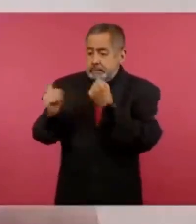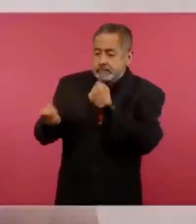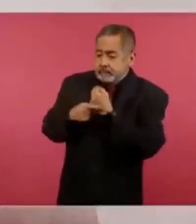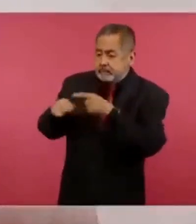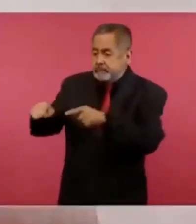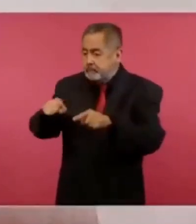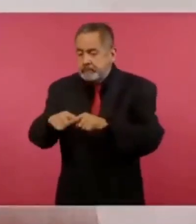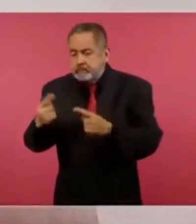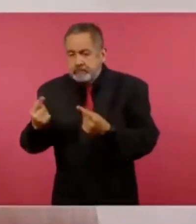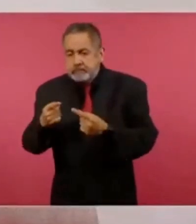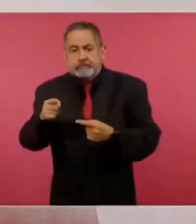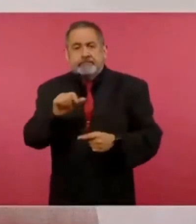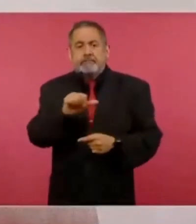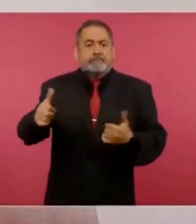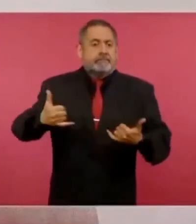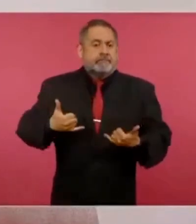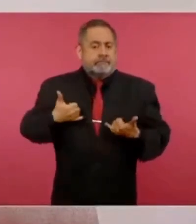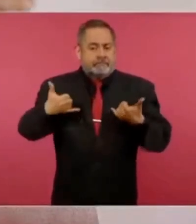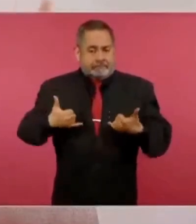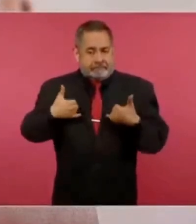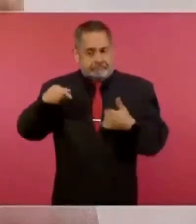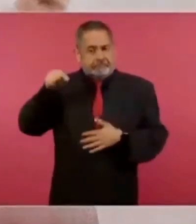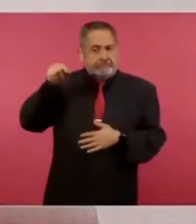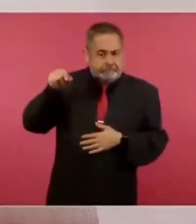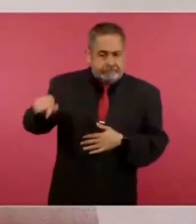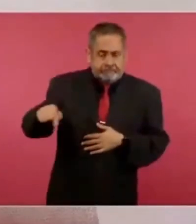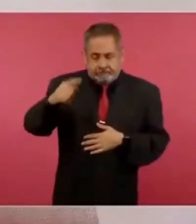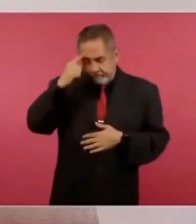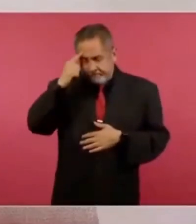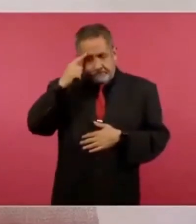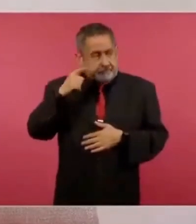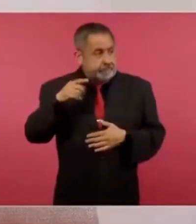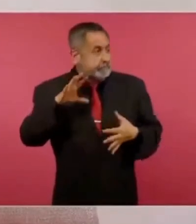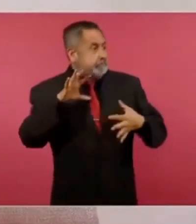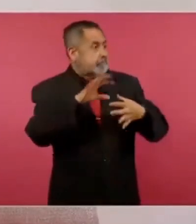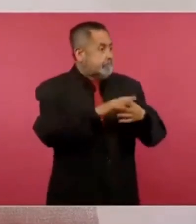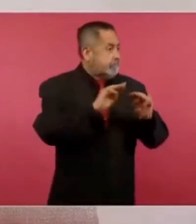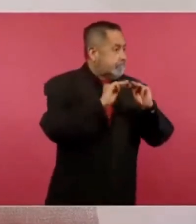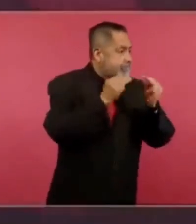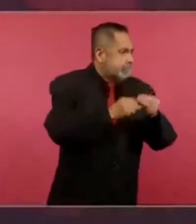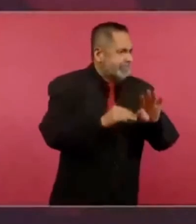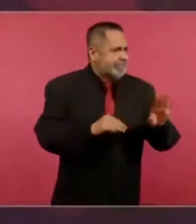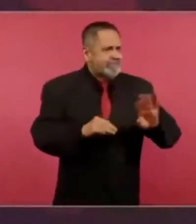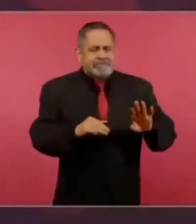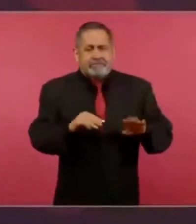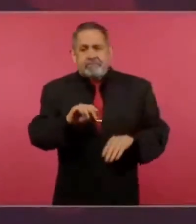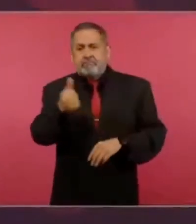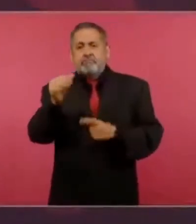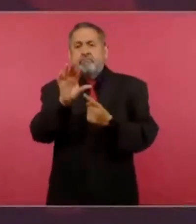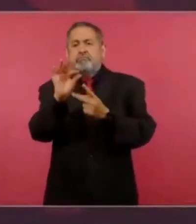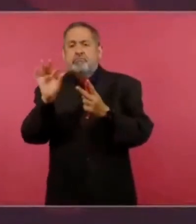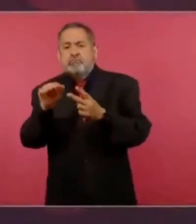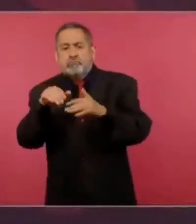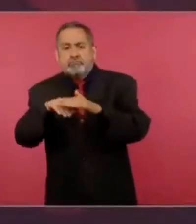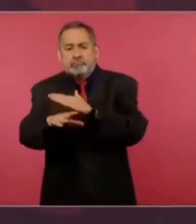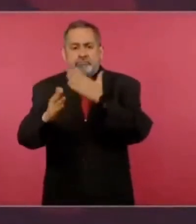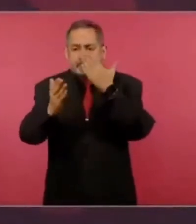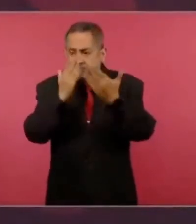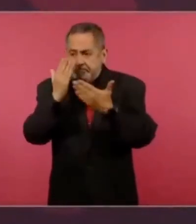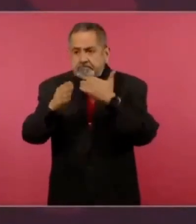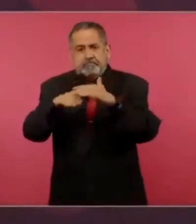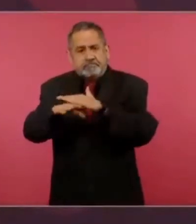que los jóvenes tengan otras opciones, se les garantice el derecho al estudio, el derecho al